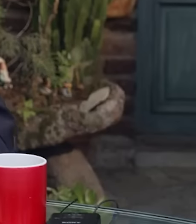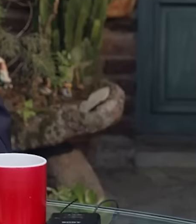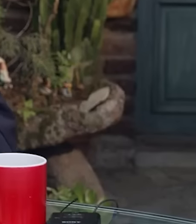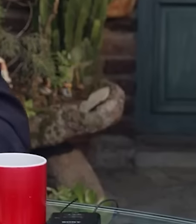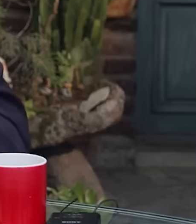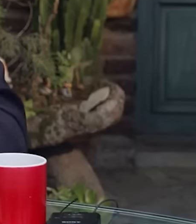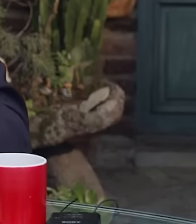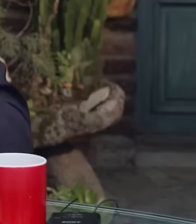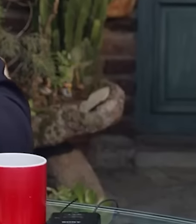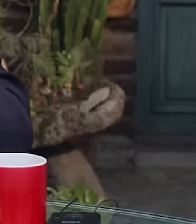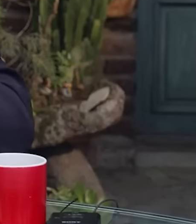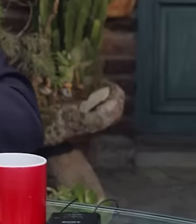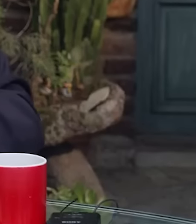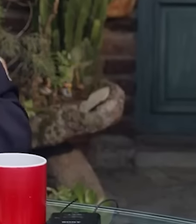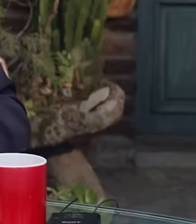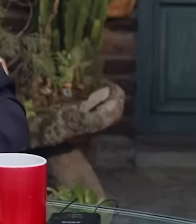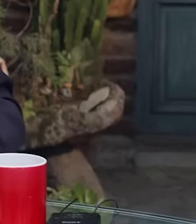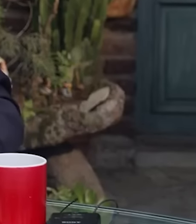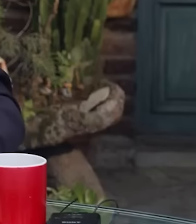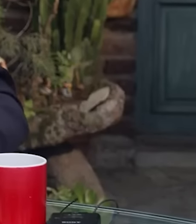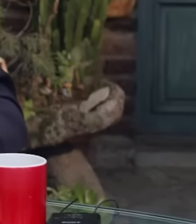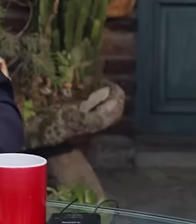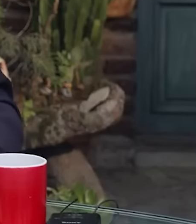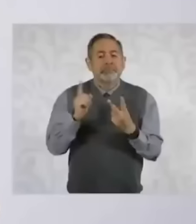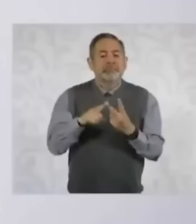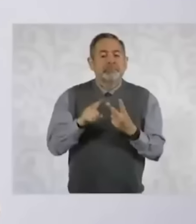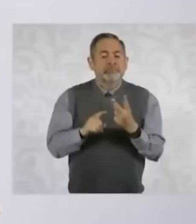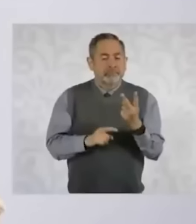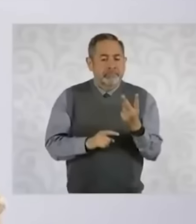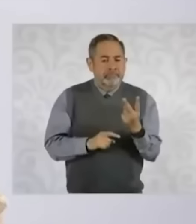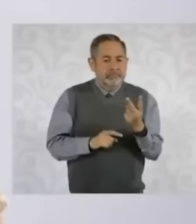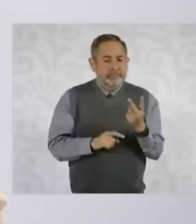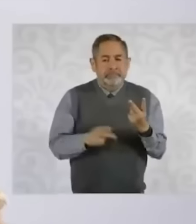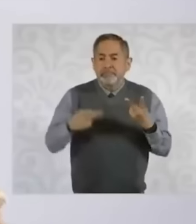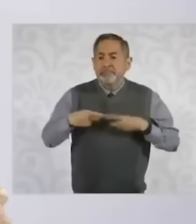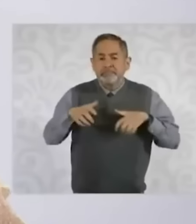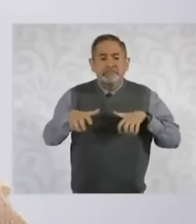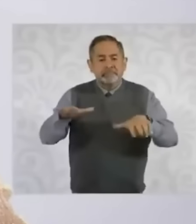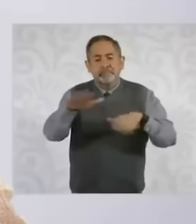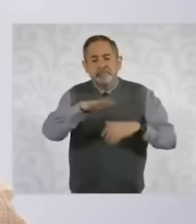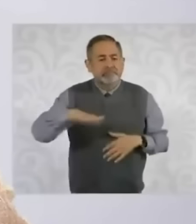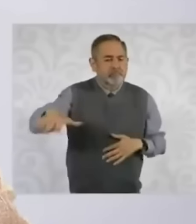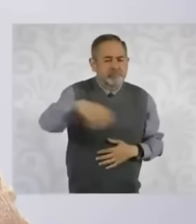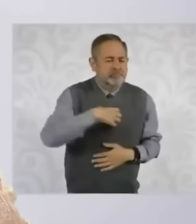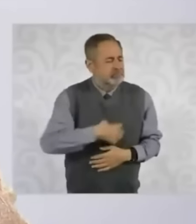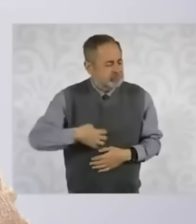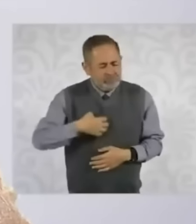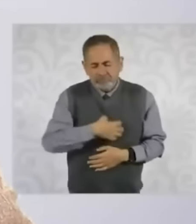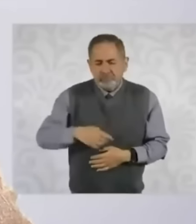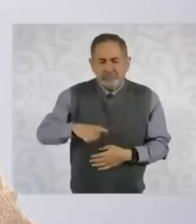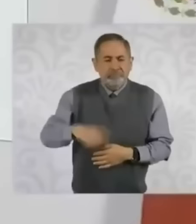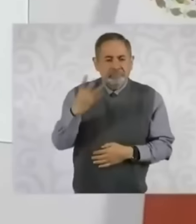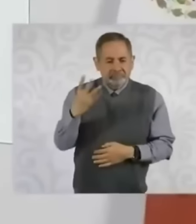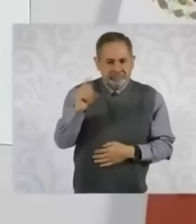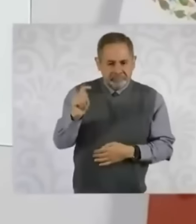la otra persona. Es que si podemos ver el video. El pueblo de México está contento con la Cuarta